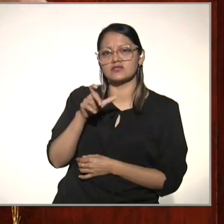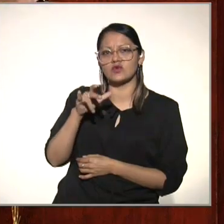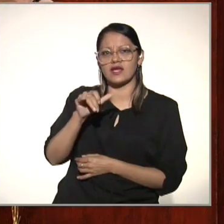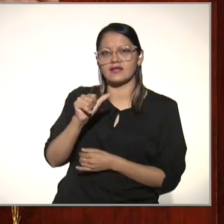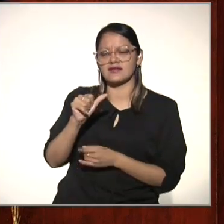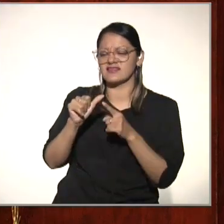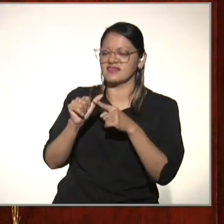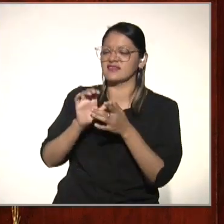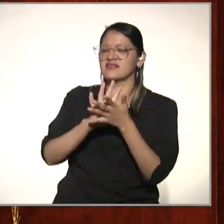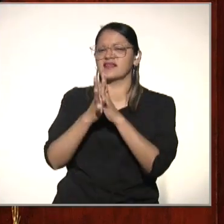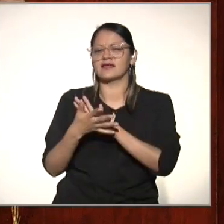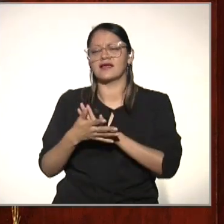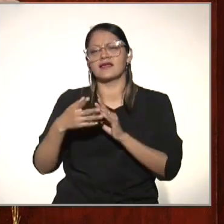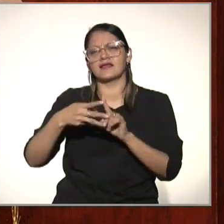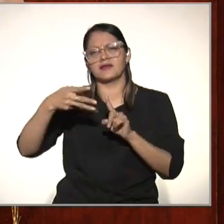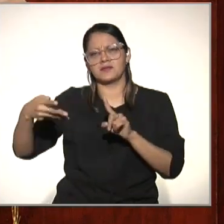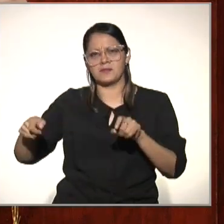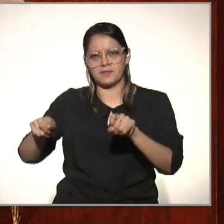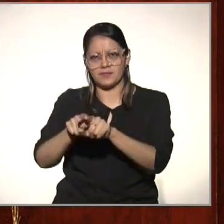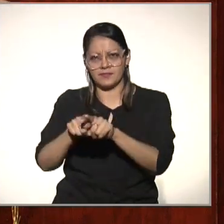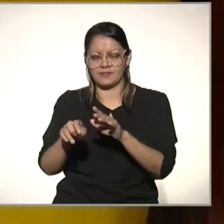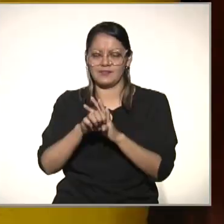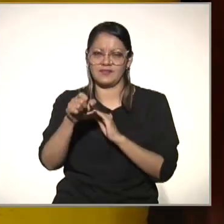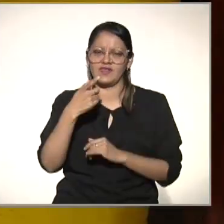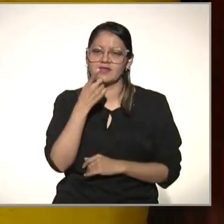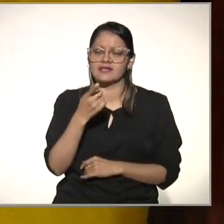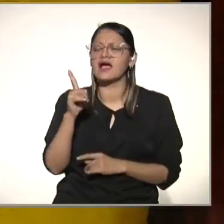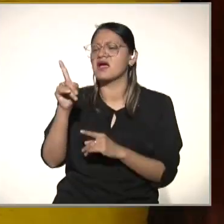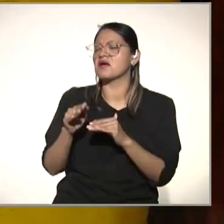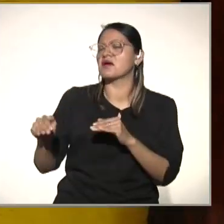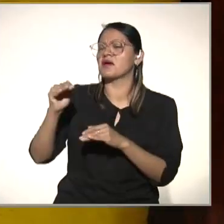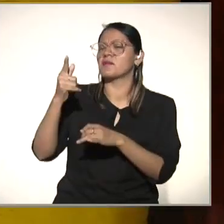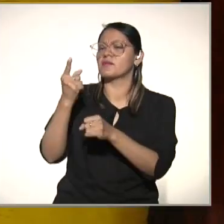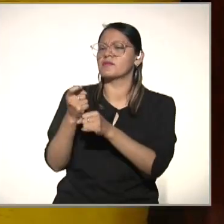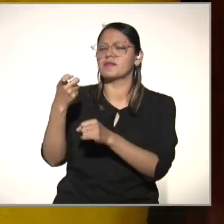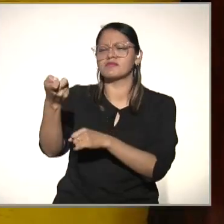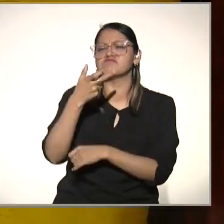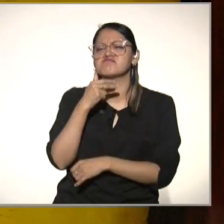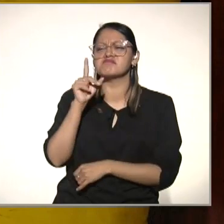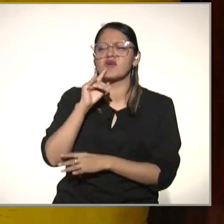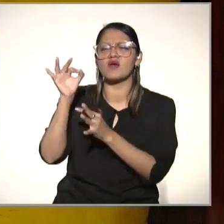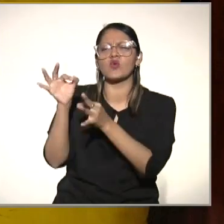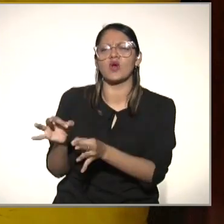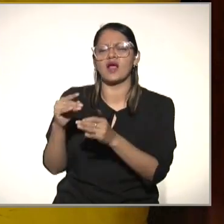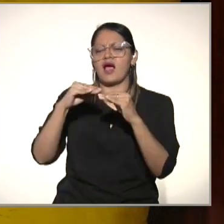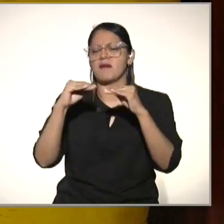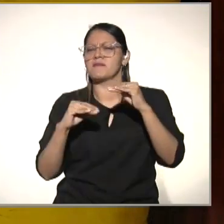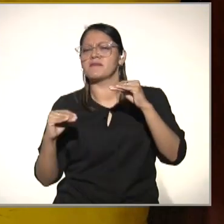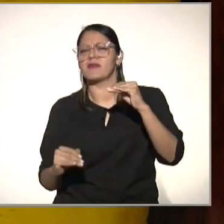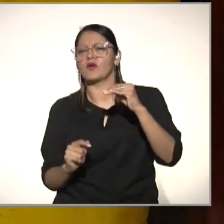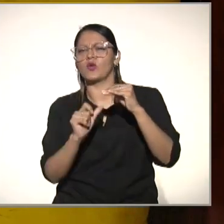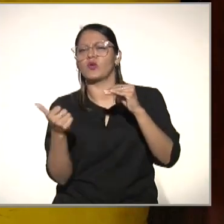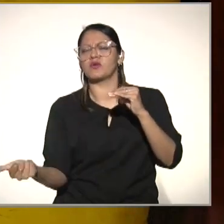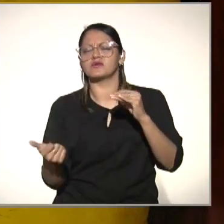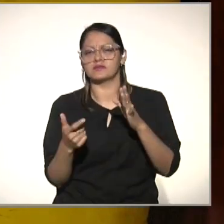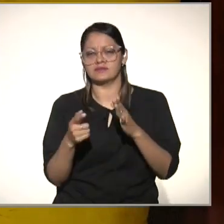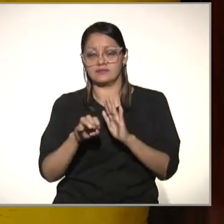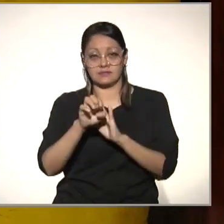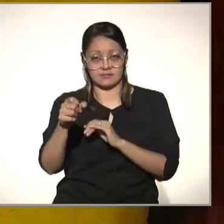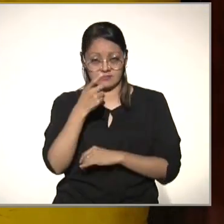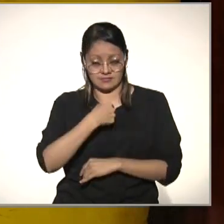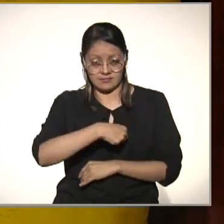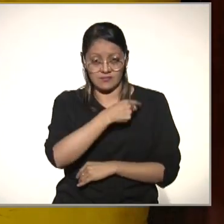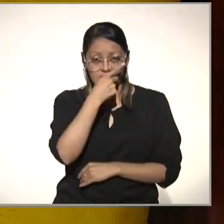mundo donde no estarían jerarquizadas las sexualidades, decimos sí, es una sexualidad más, pero el punto es que decimos diversidad